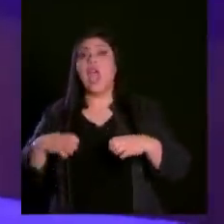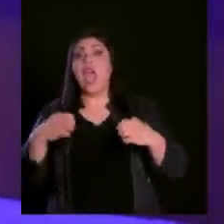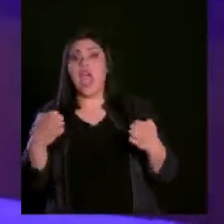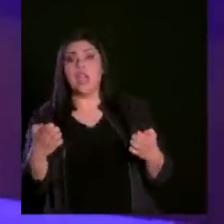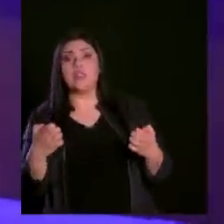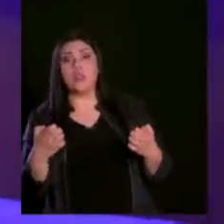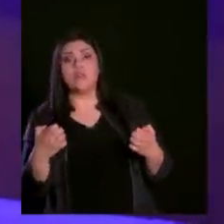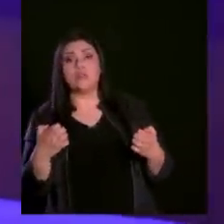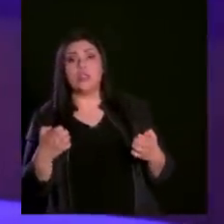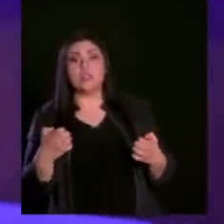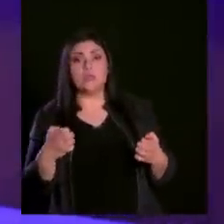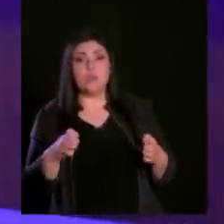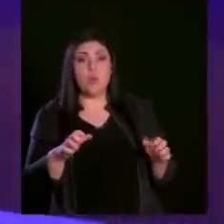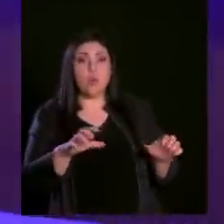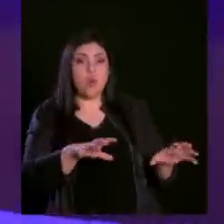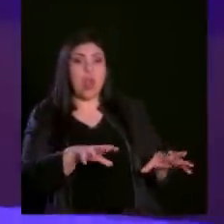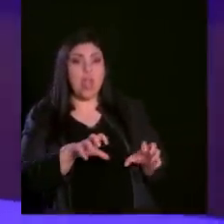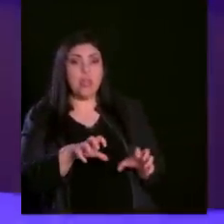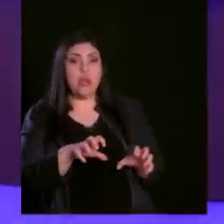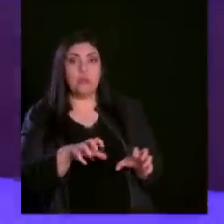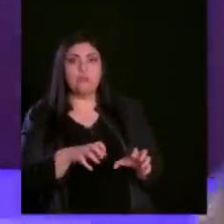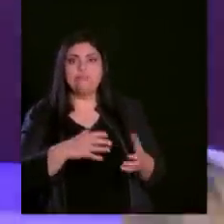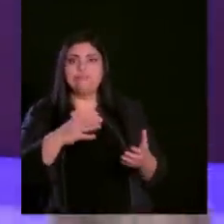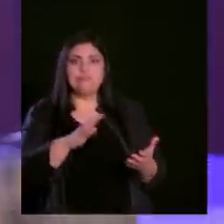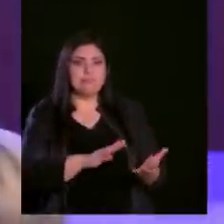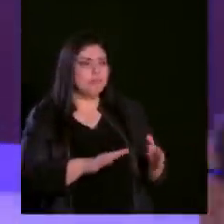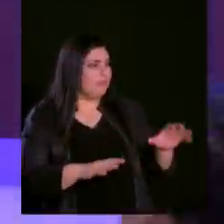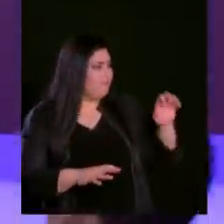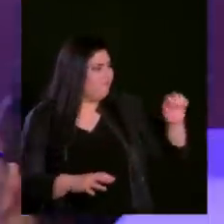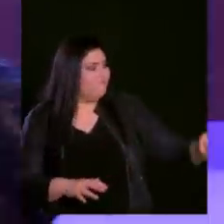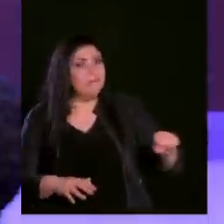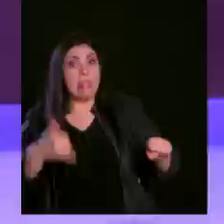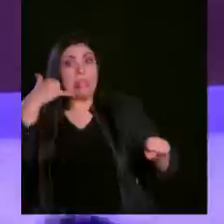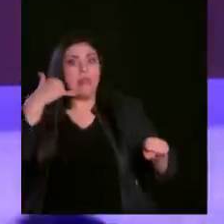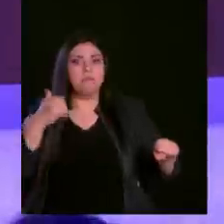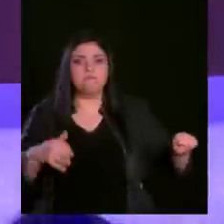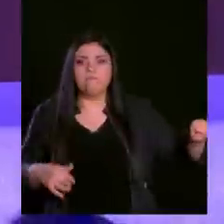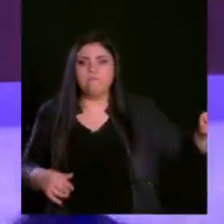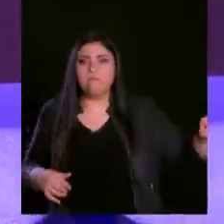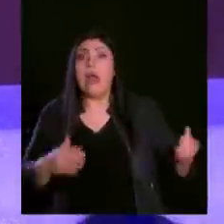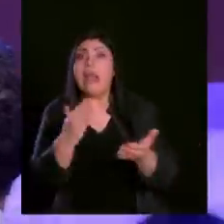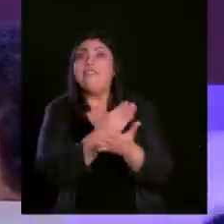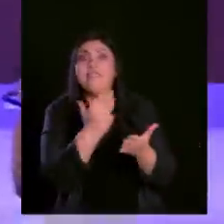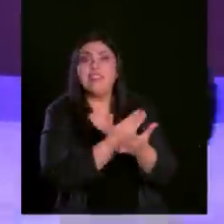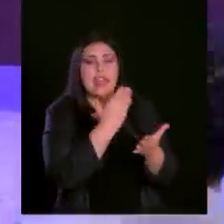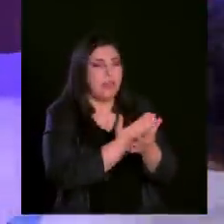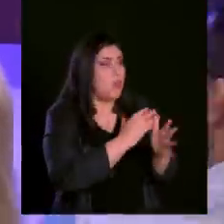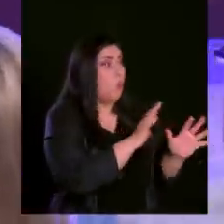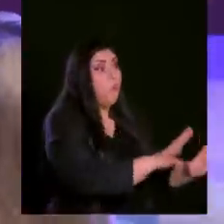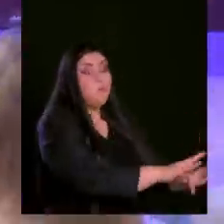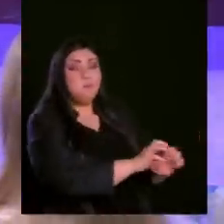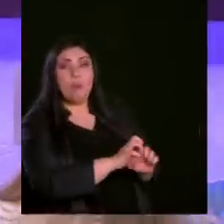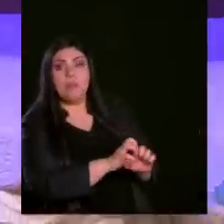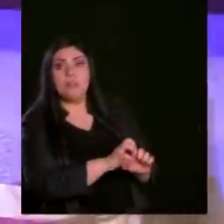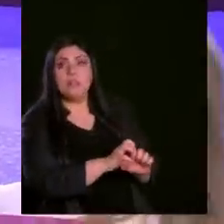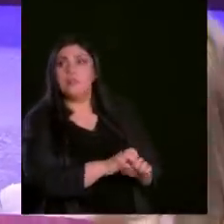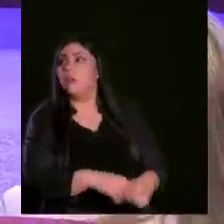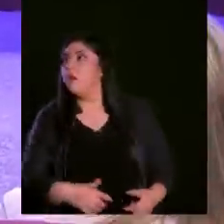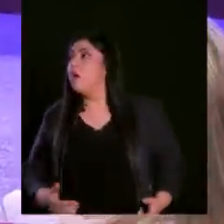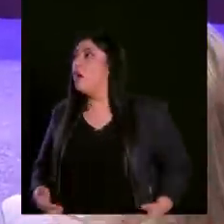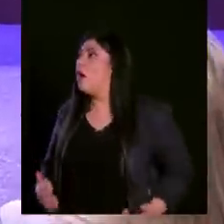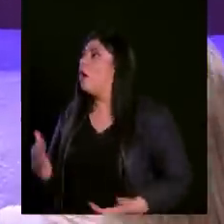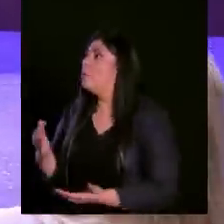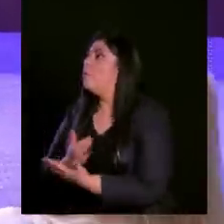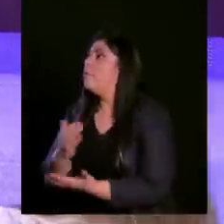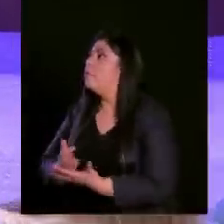y te roba esto se la llevó Qué piensa uno Qué